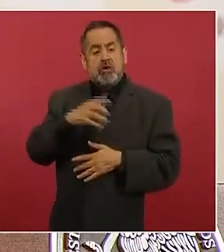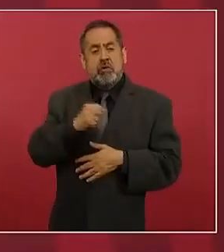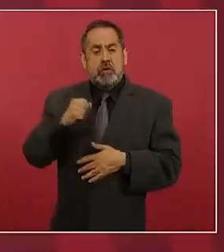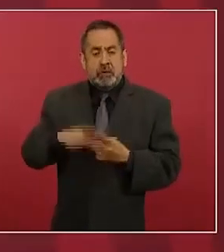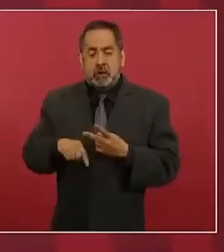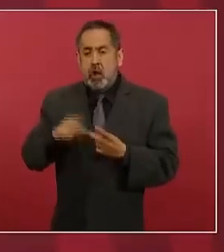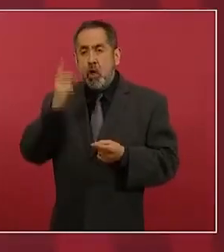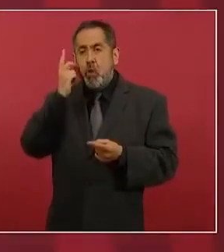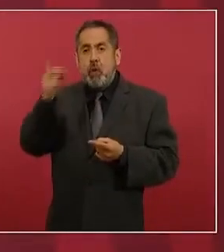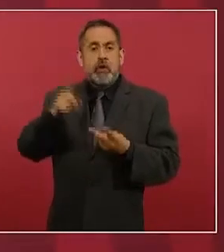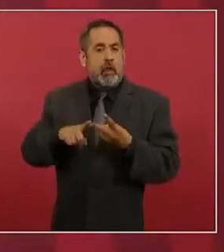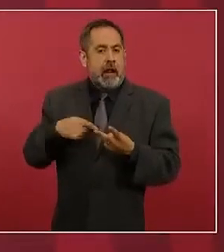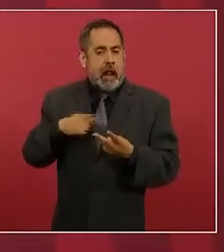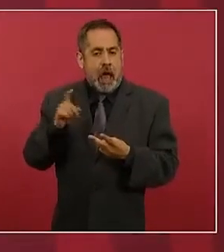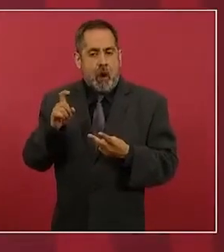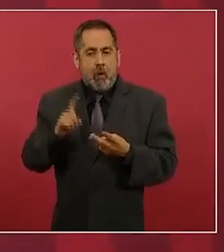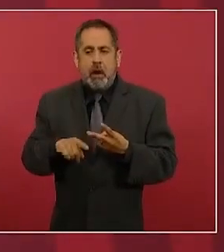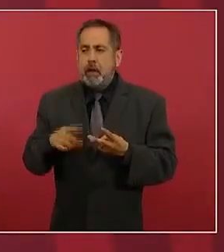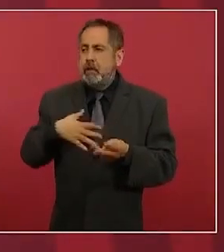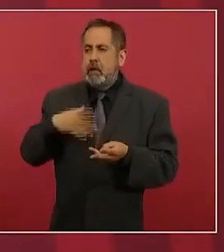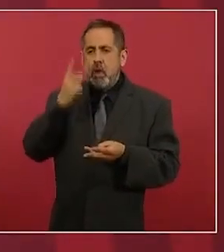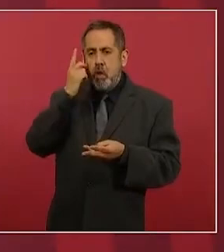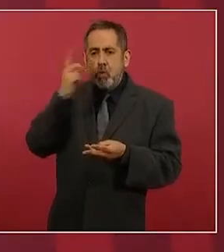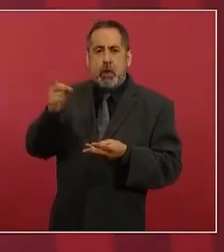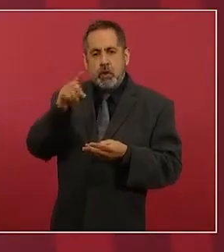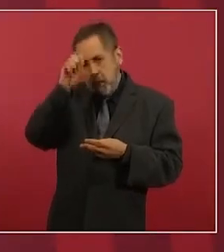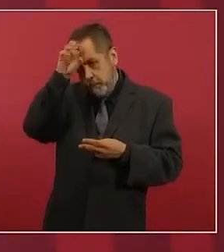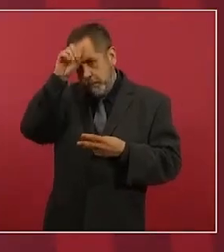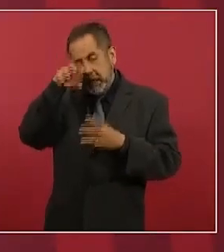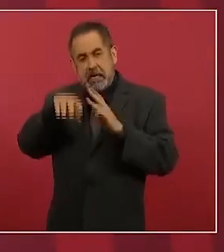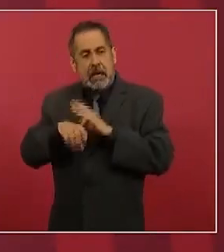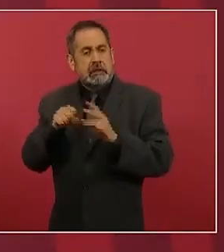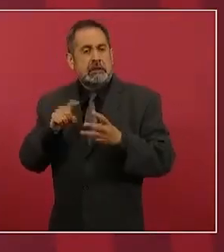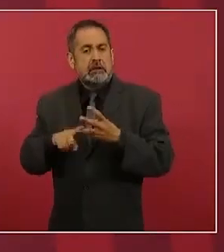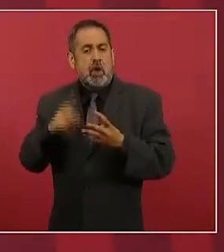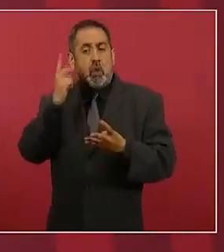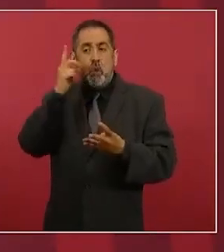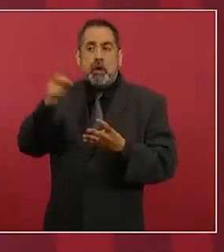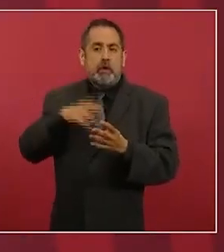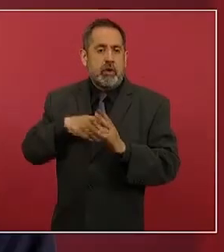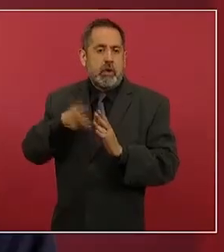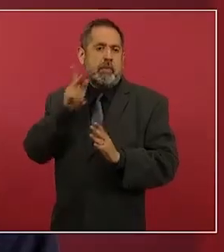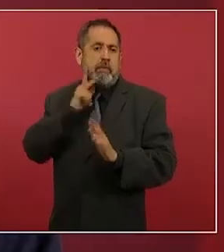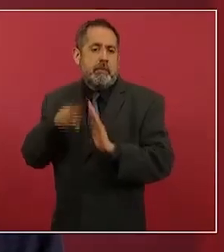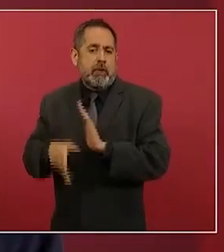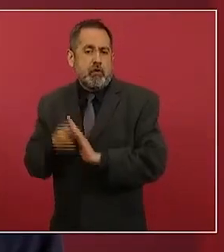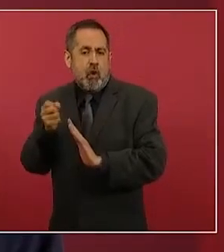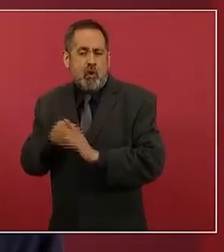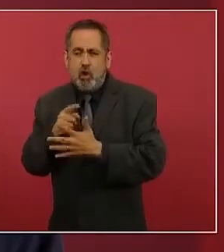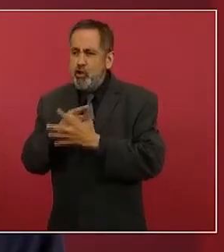los dueños del agua, los dueños de las minas, los dueños del petróleo,